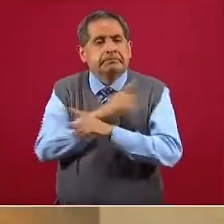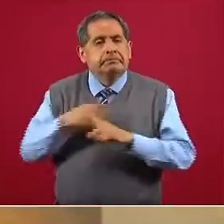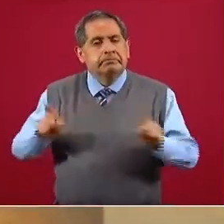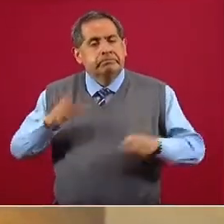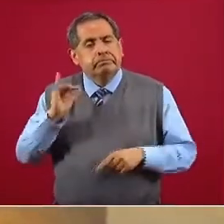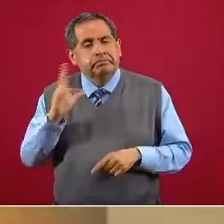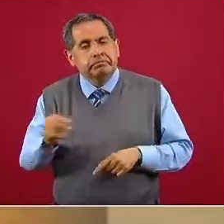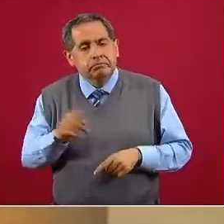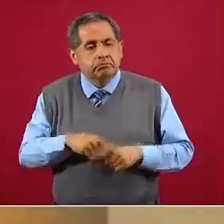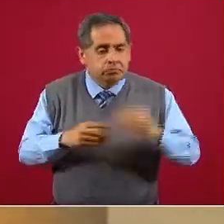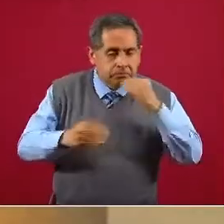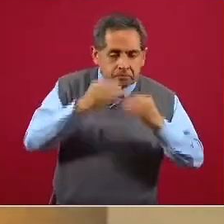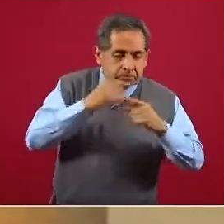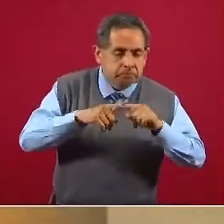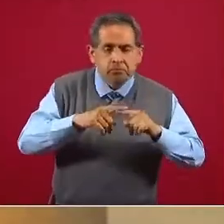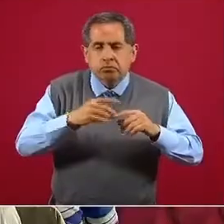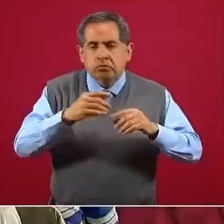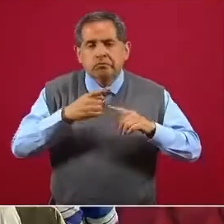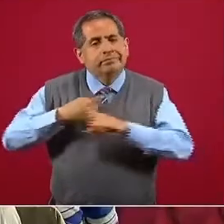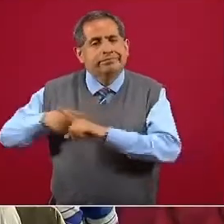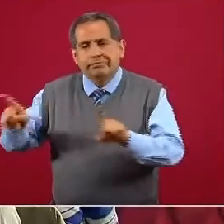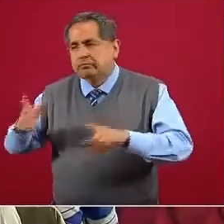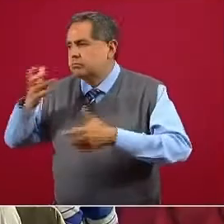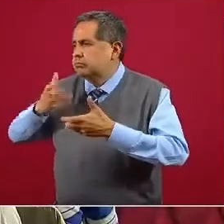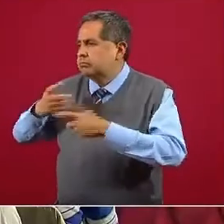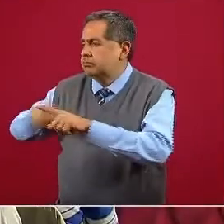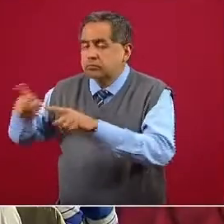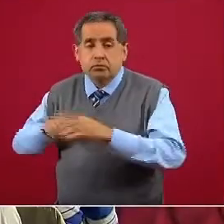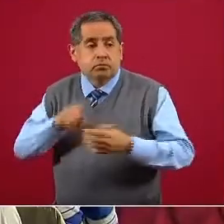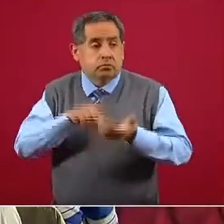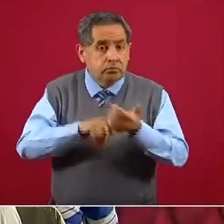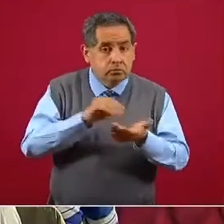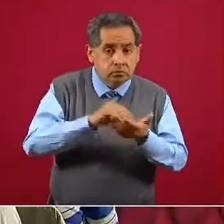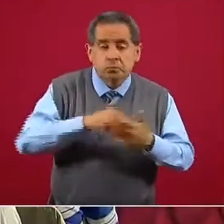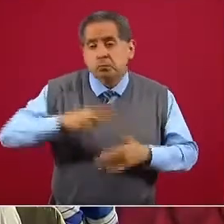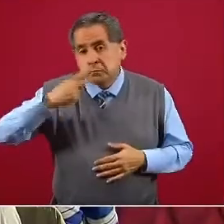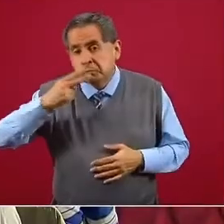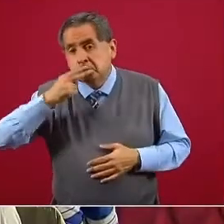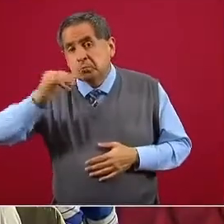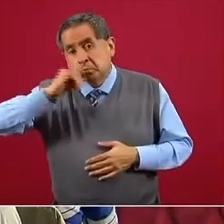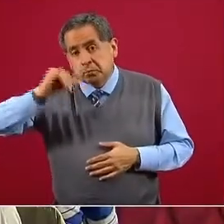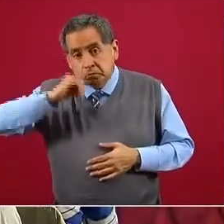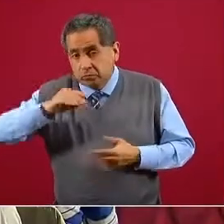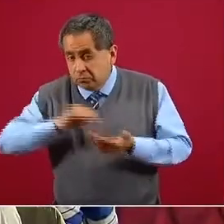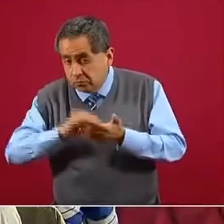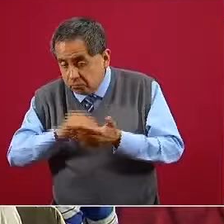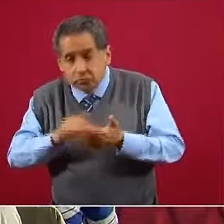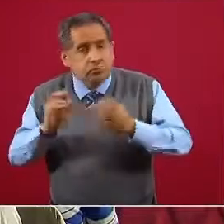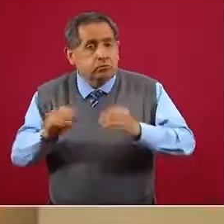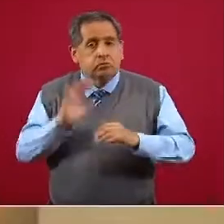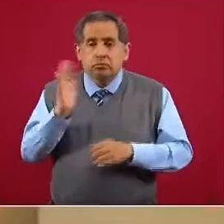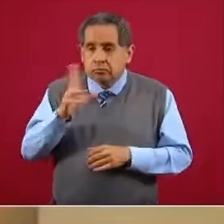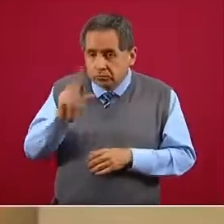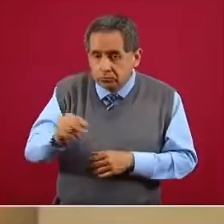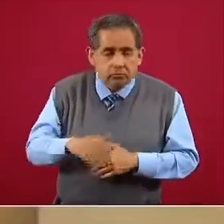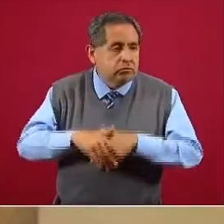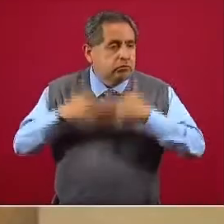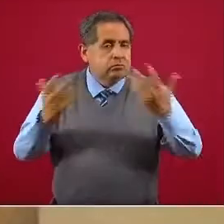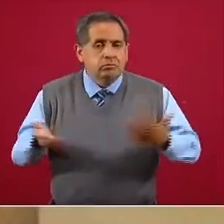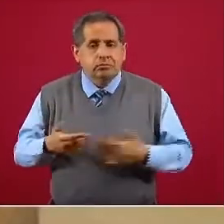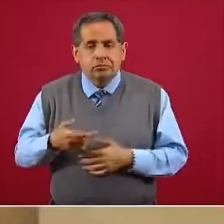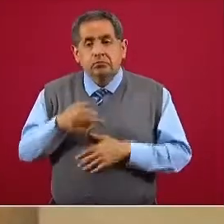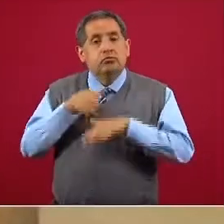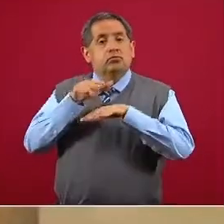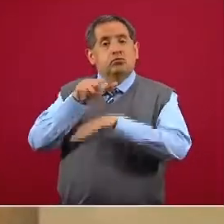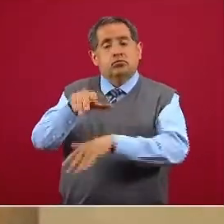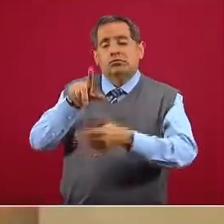en la ingesta dietética, el consumo de tabaco y alcohol y la utilización de servicios de salud para problemas